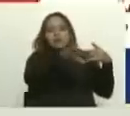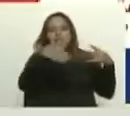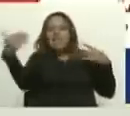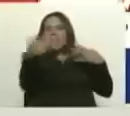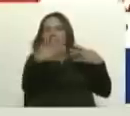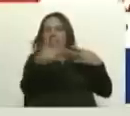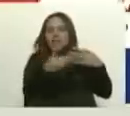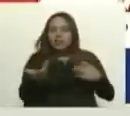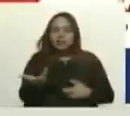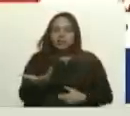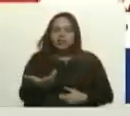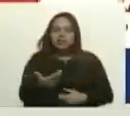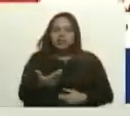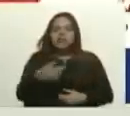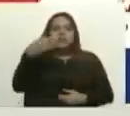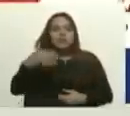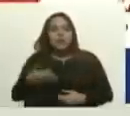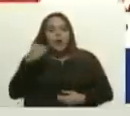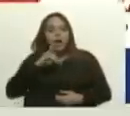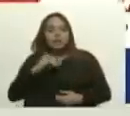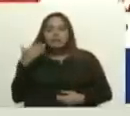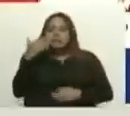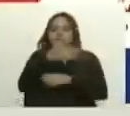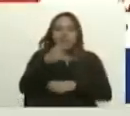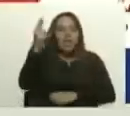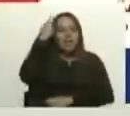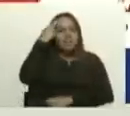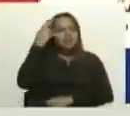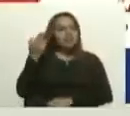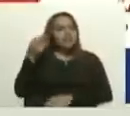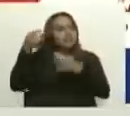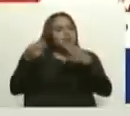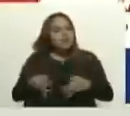Dentro de poco comenzará la agresión contra Arabia Saudita, no lo dudes.